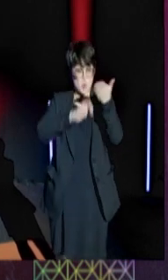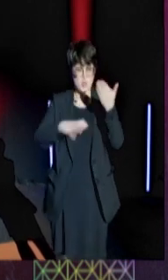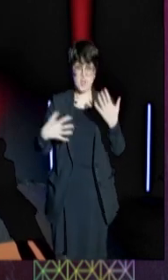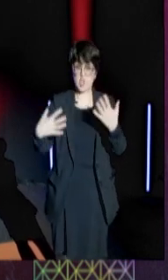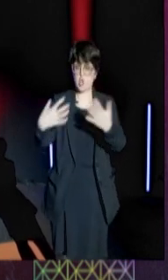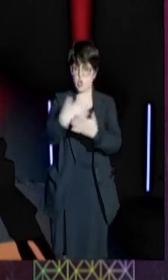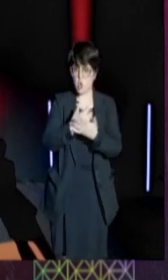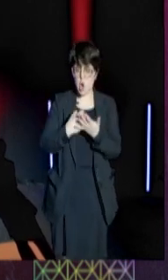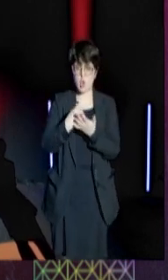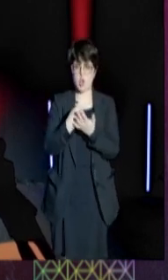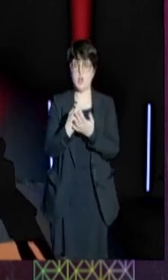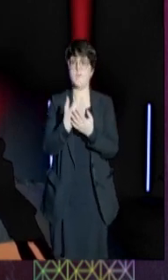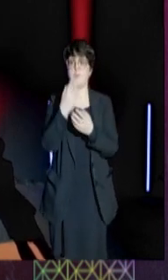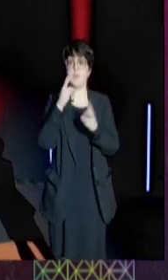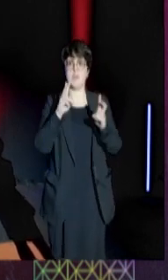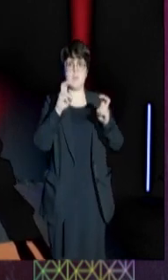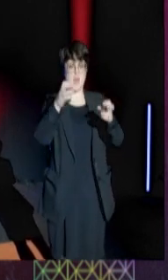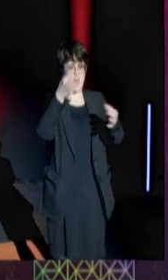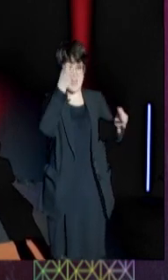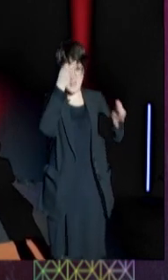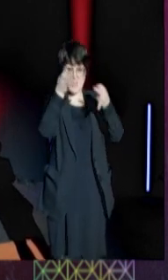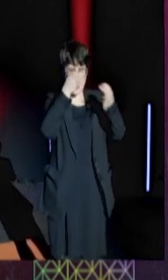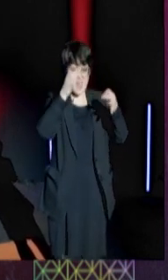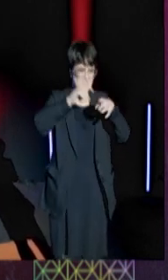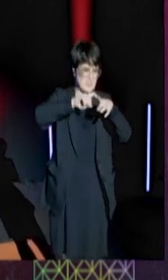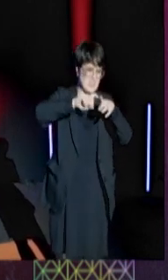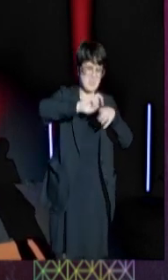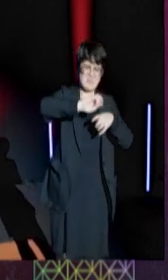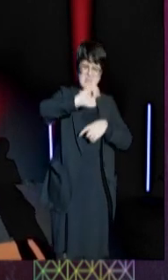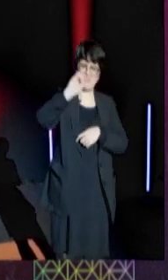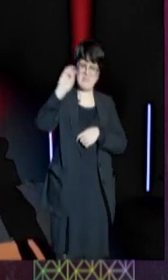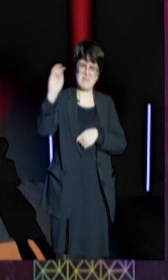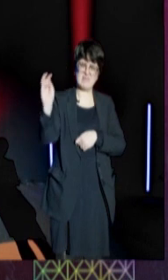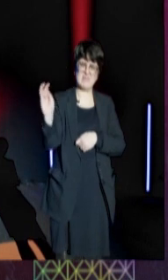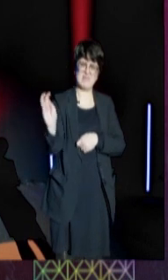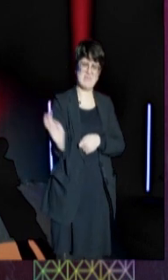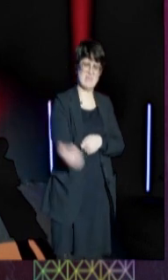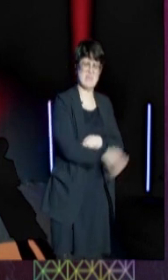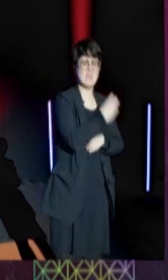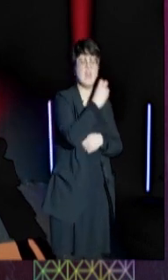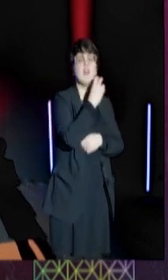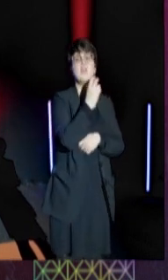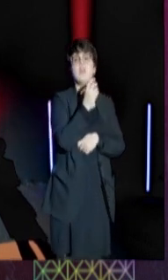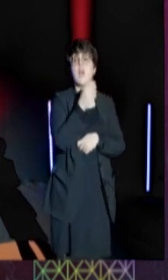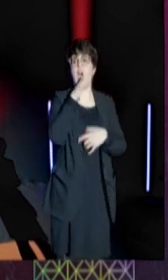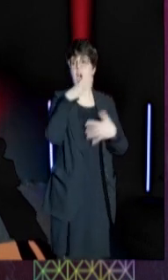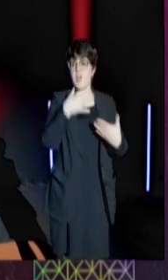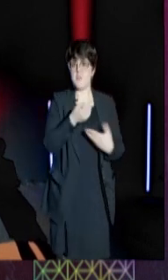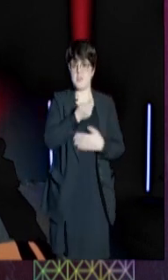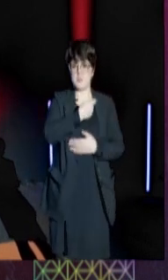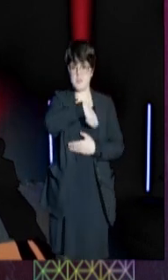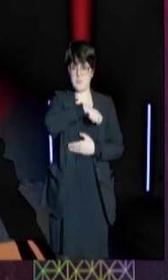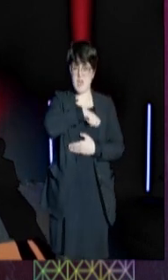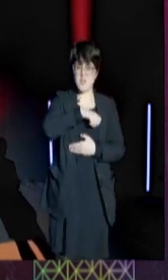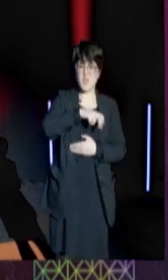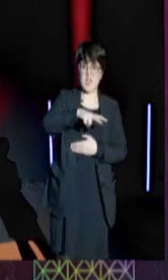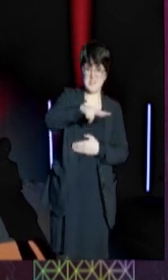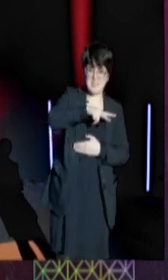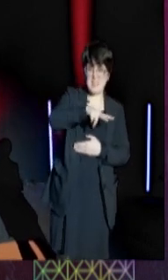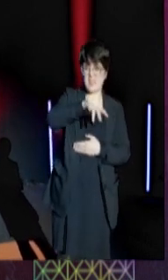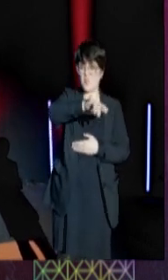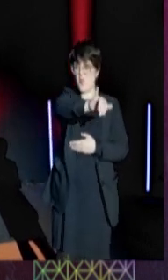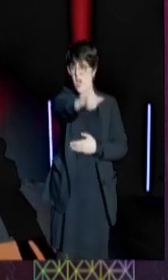eh de datos de de todo tipo de de de de de documentos que existen en español en España y